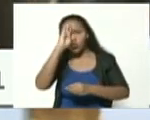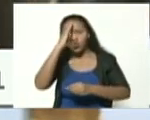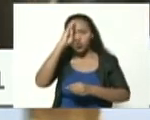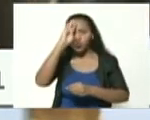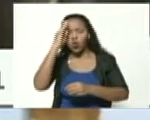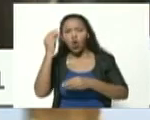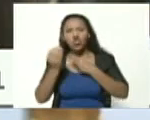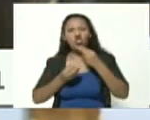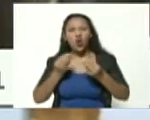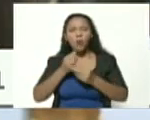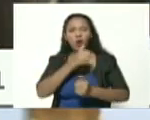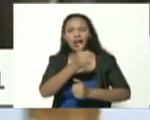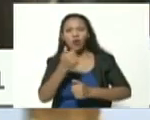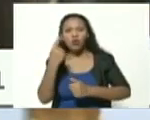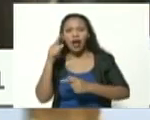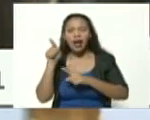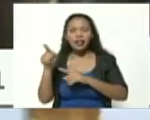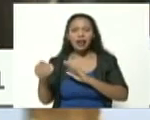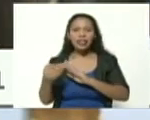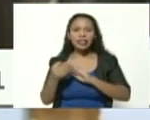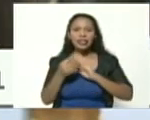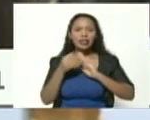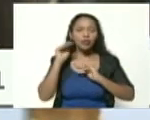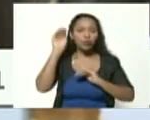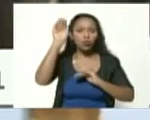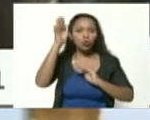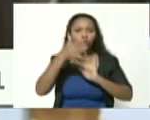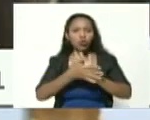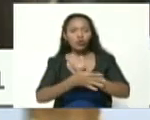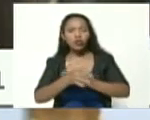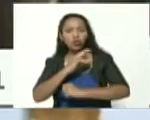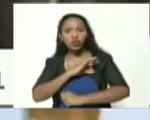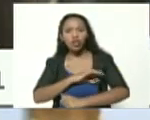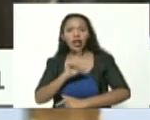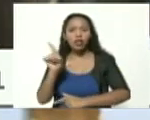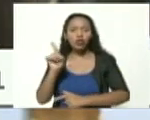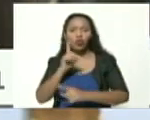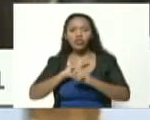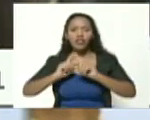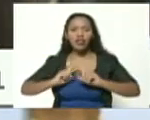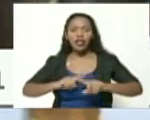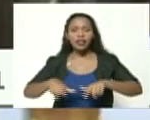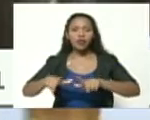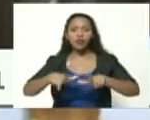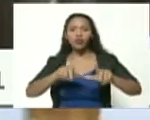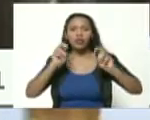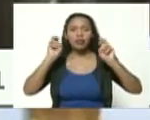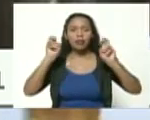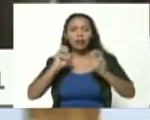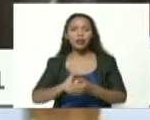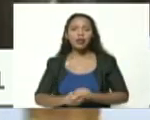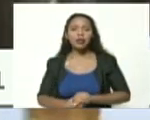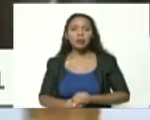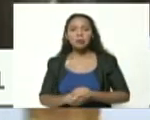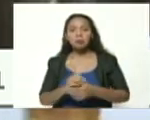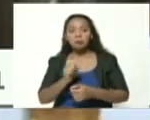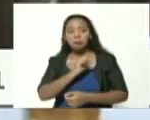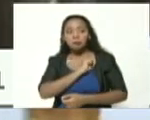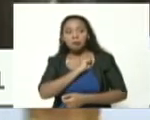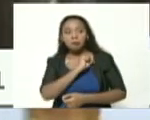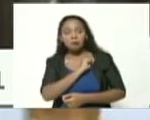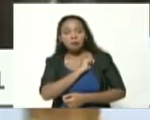cómo cada una de ellas afectará a la sociedad en sus diferentes ámbitos. Con el temor